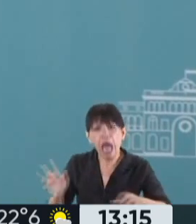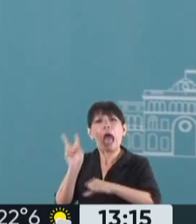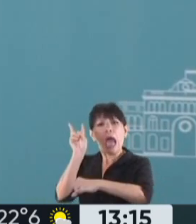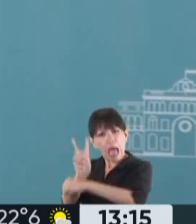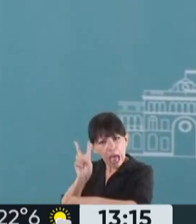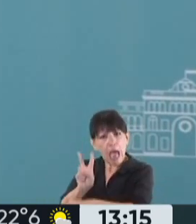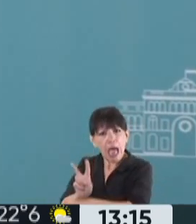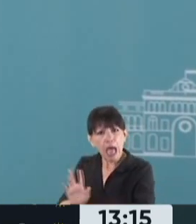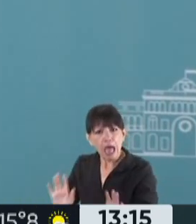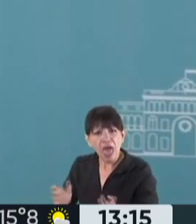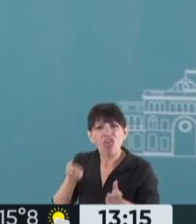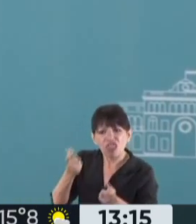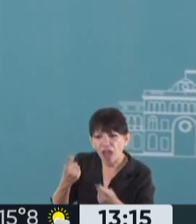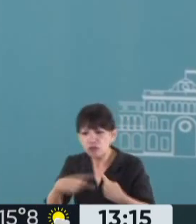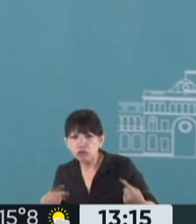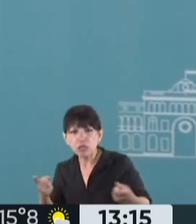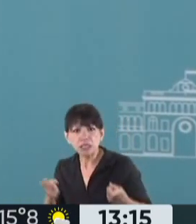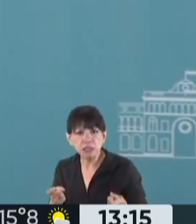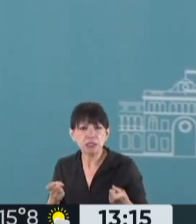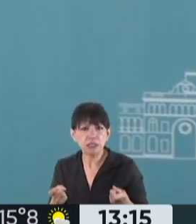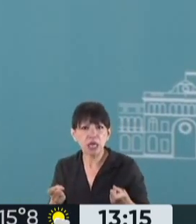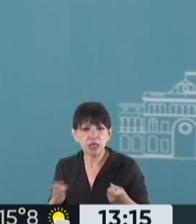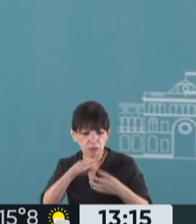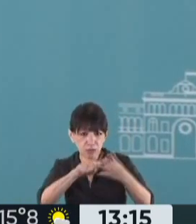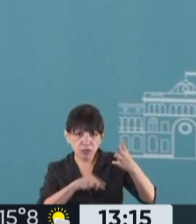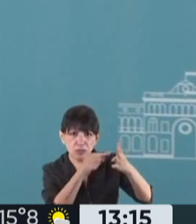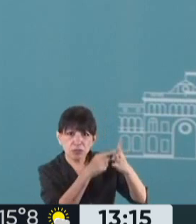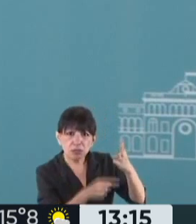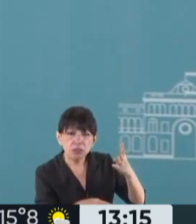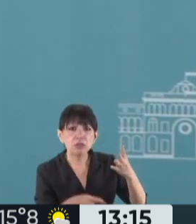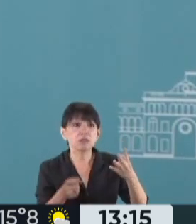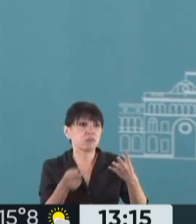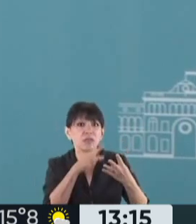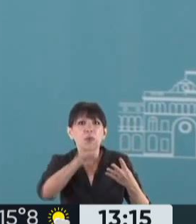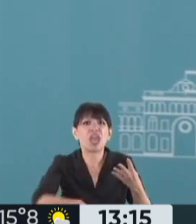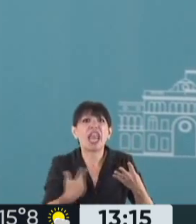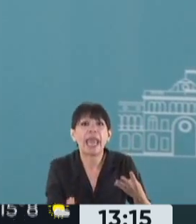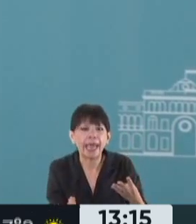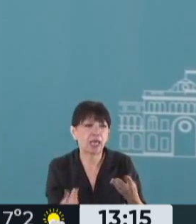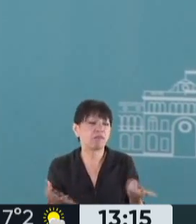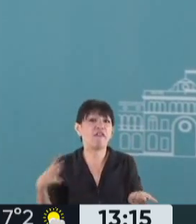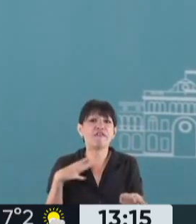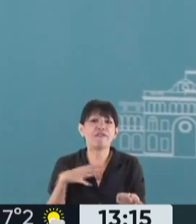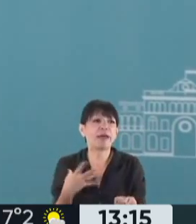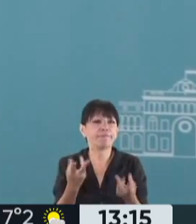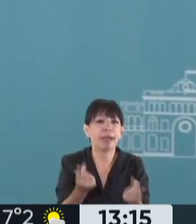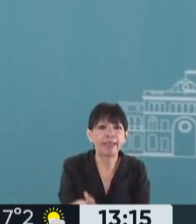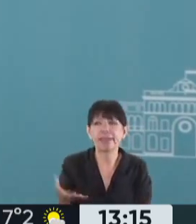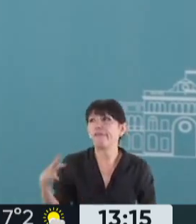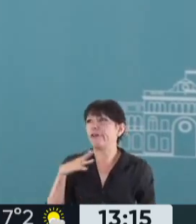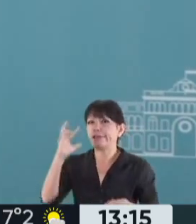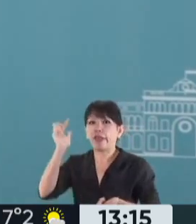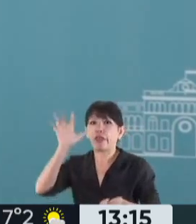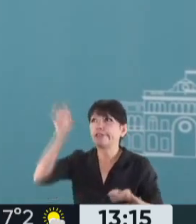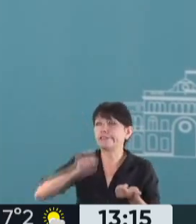lo social. Ustedes piensen que en el medio de todo eso, que significa, entre otras cosas, que falta dinero, que faltan divisas, que falta una cantidad de cosas